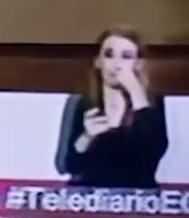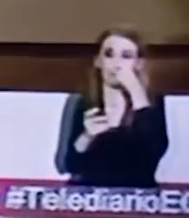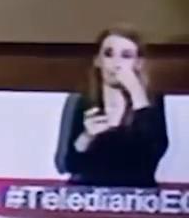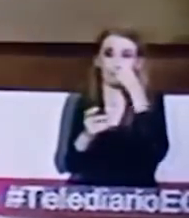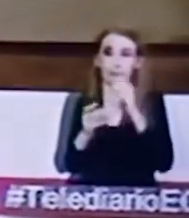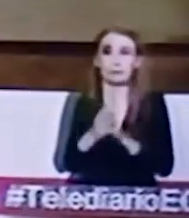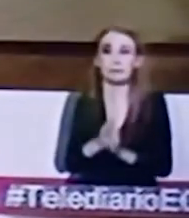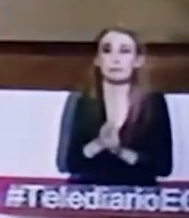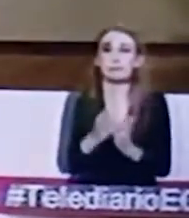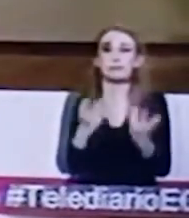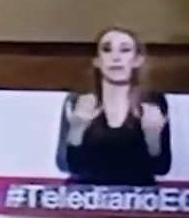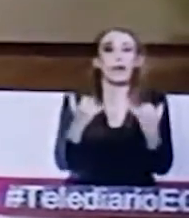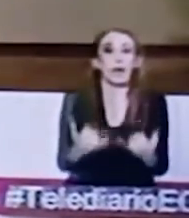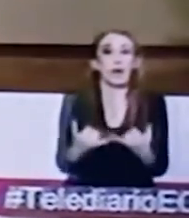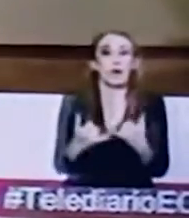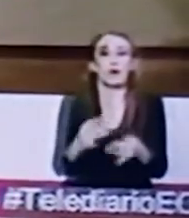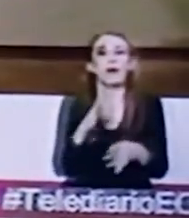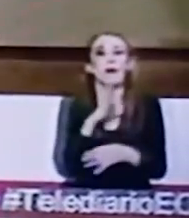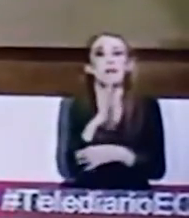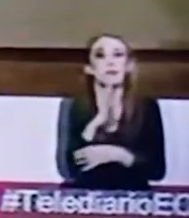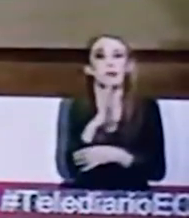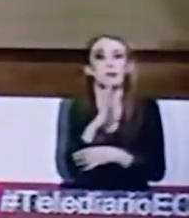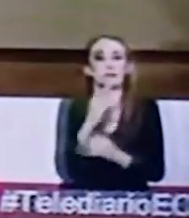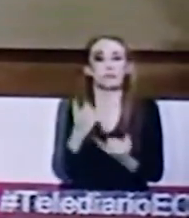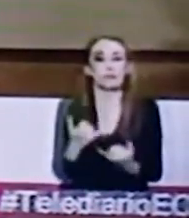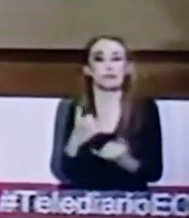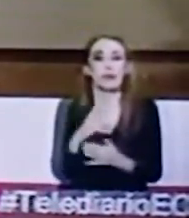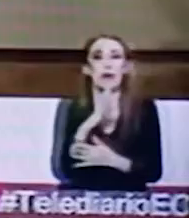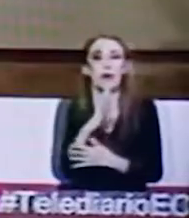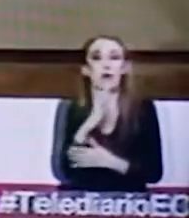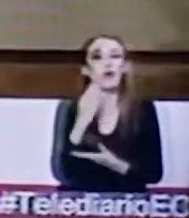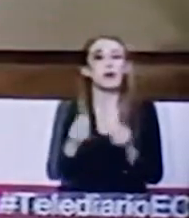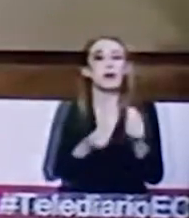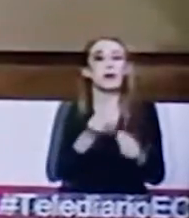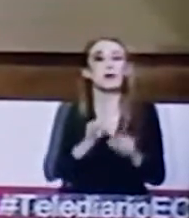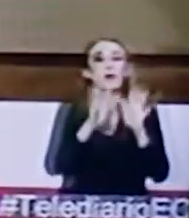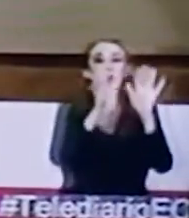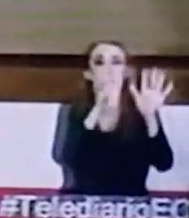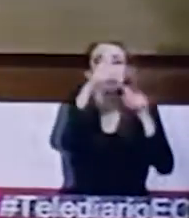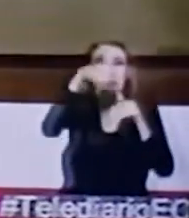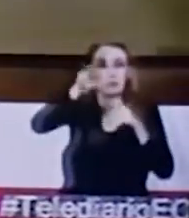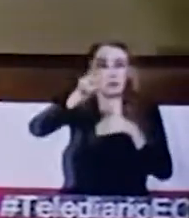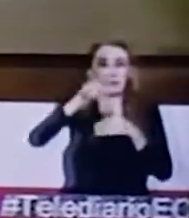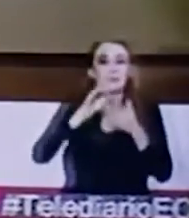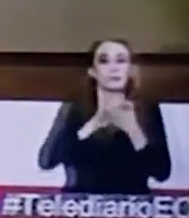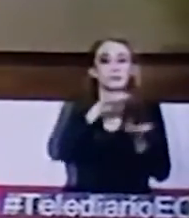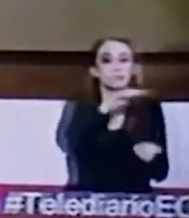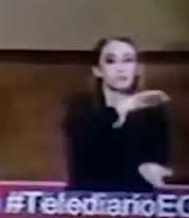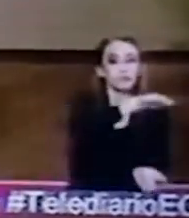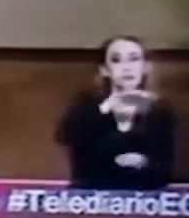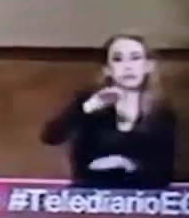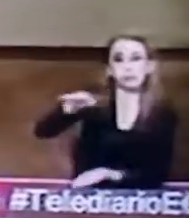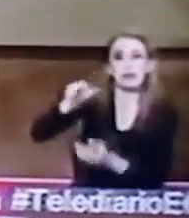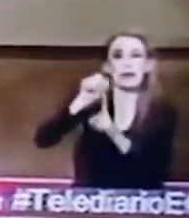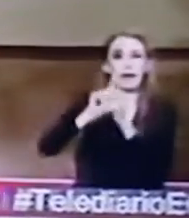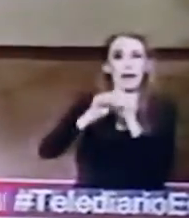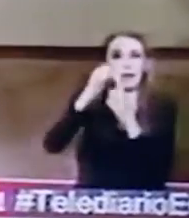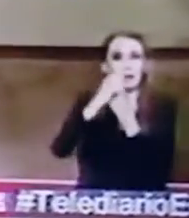Estamos hablando de un potencial al año, mi querido Luis, de 9 millones y medio de cajas, que más o menos